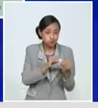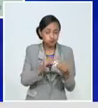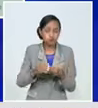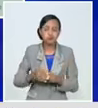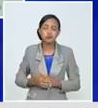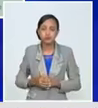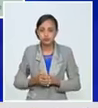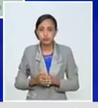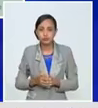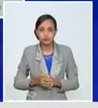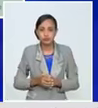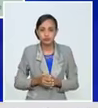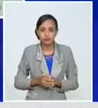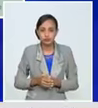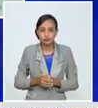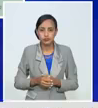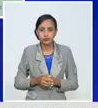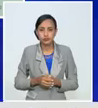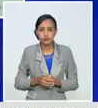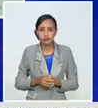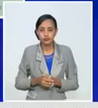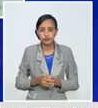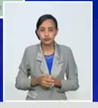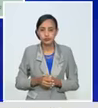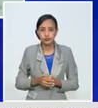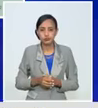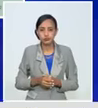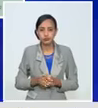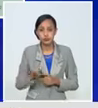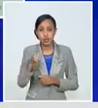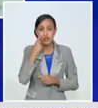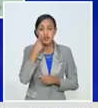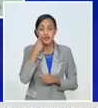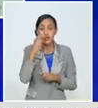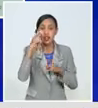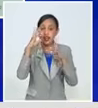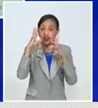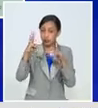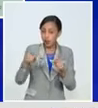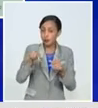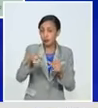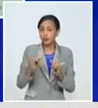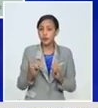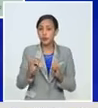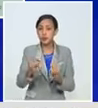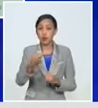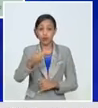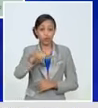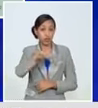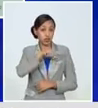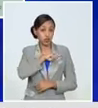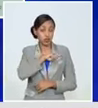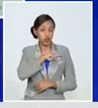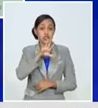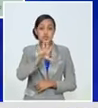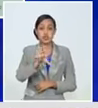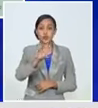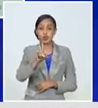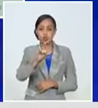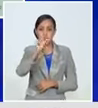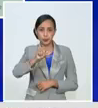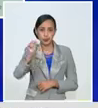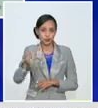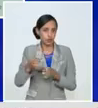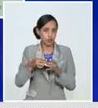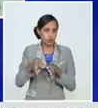incremento en la transmisión. Ahí se ve expresado en la información de ayer, 51 casos